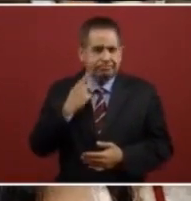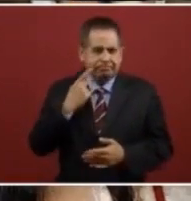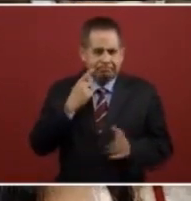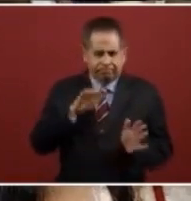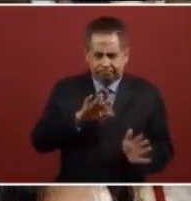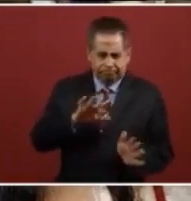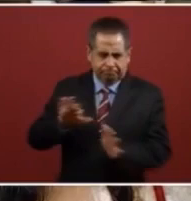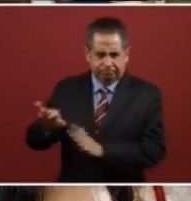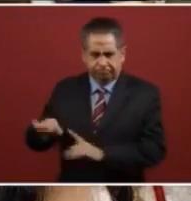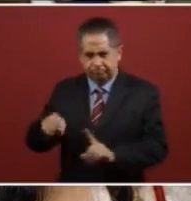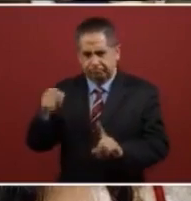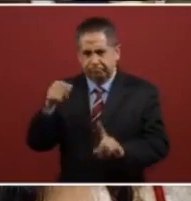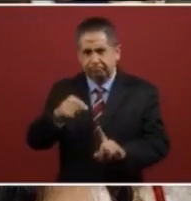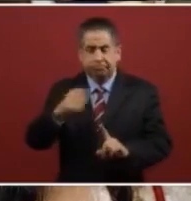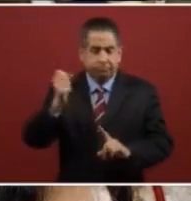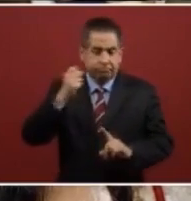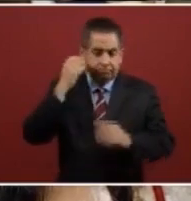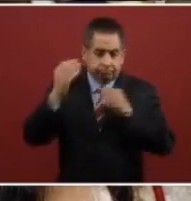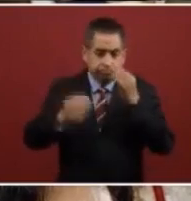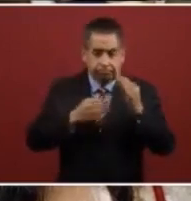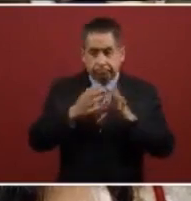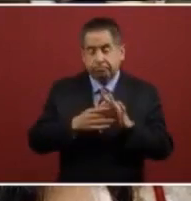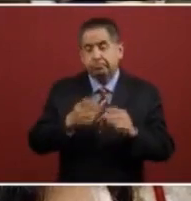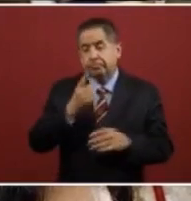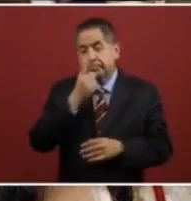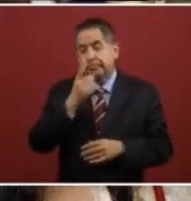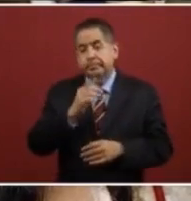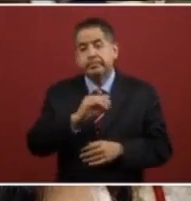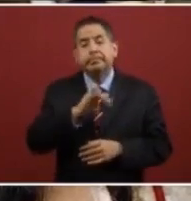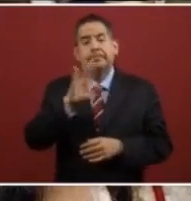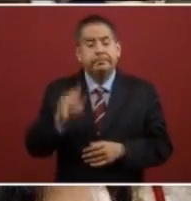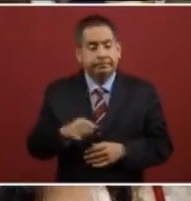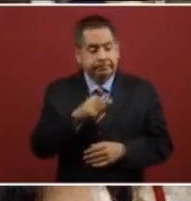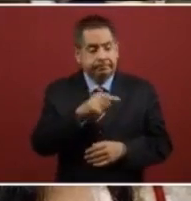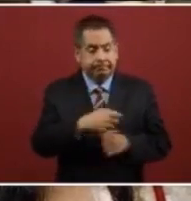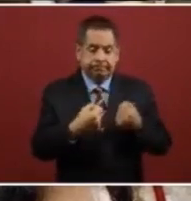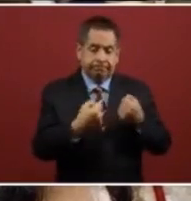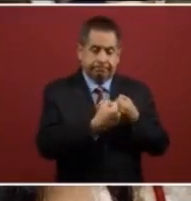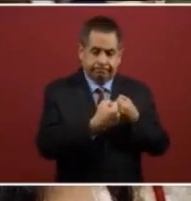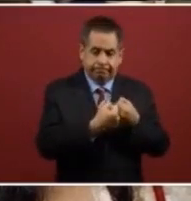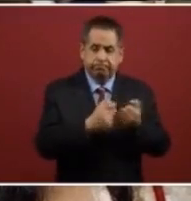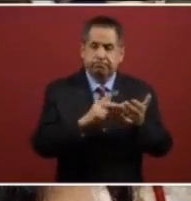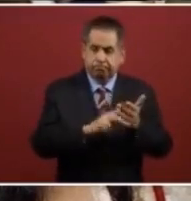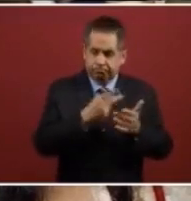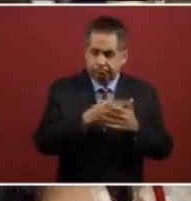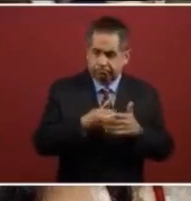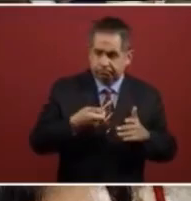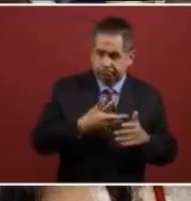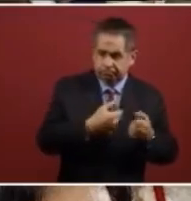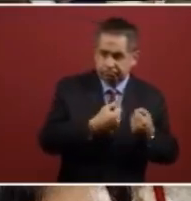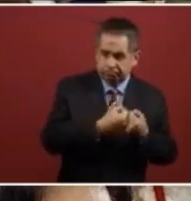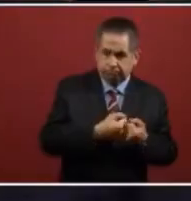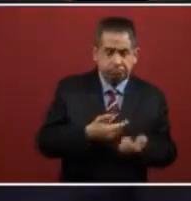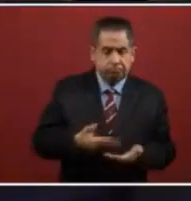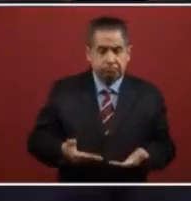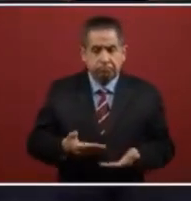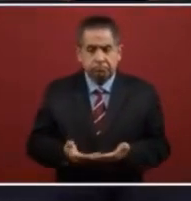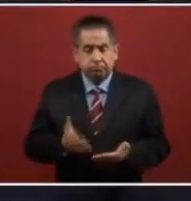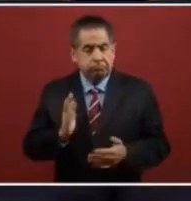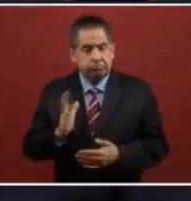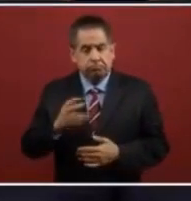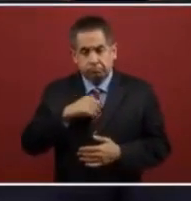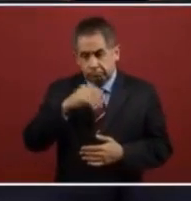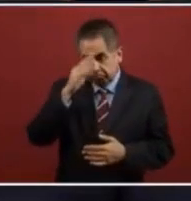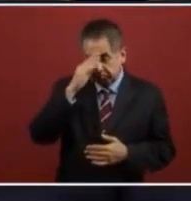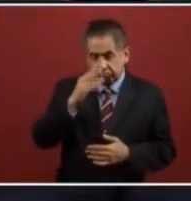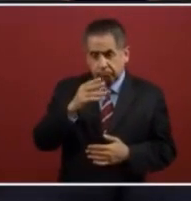ni nada, pero en This is campaña not a se political, dijo que se iba a hacer una zona fronteriza nuevamente, that there's going to be a pero frontal ya zone, no se piensa